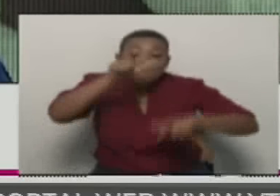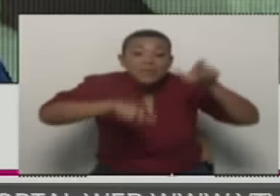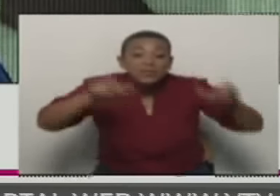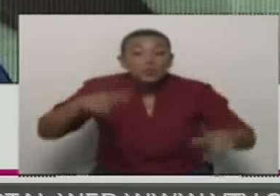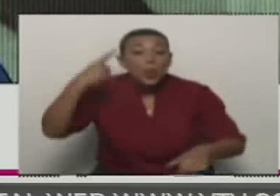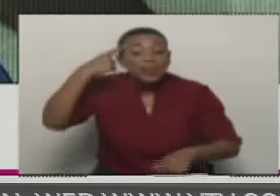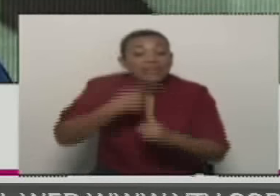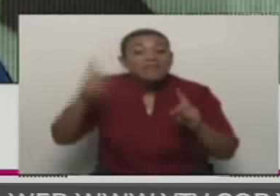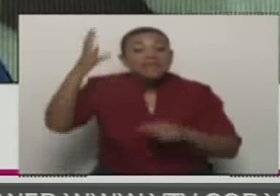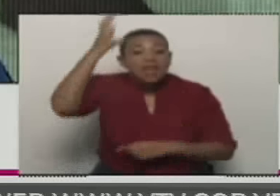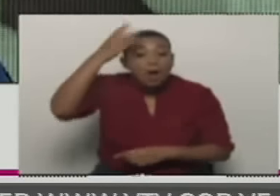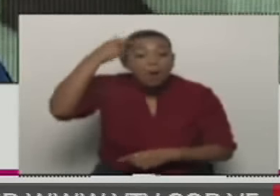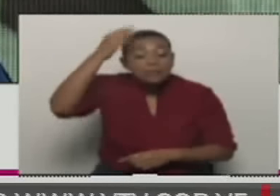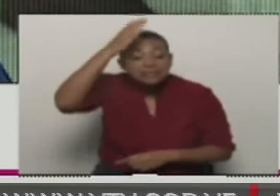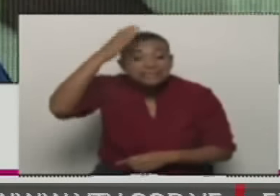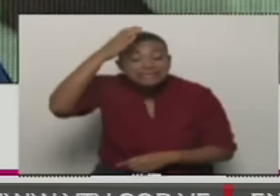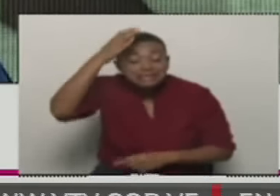una nueva sociedad.